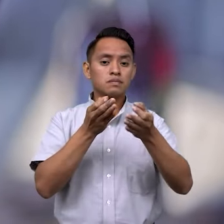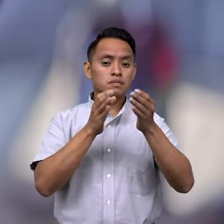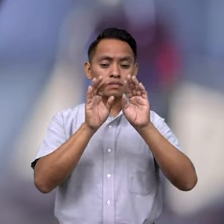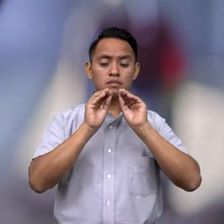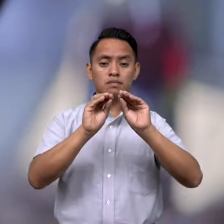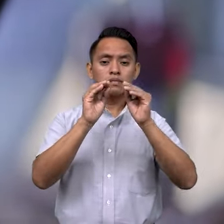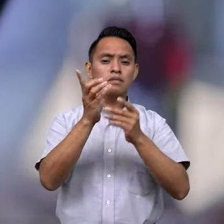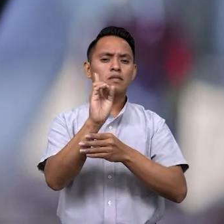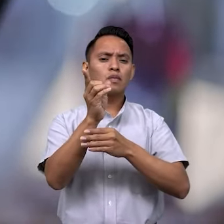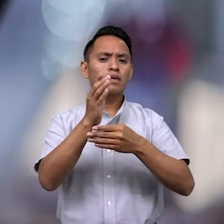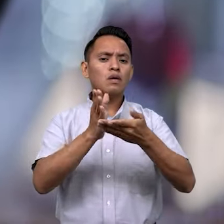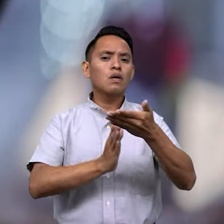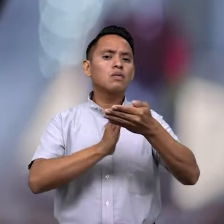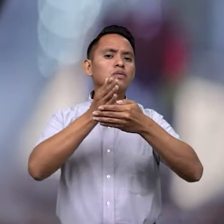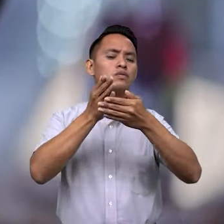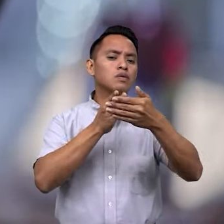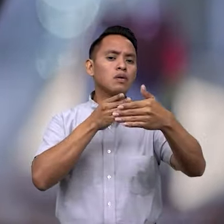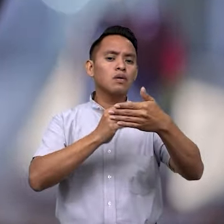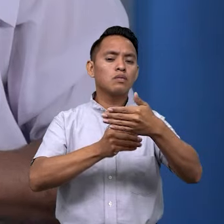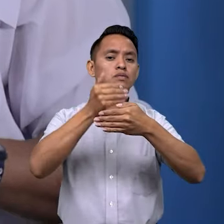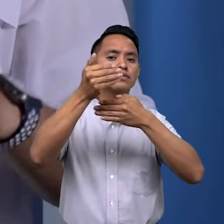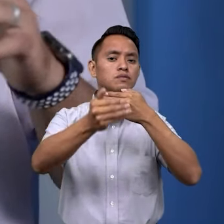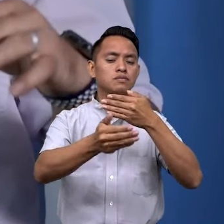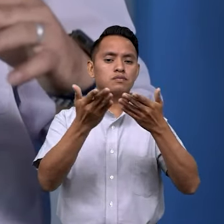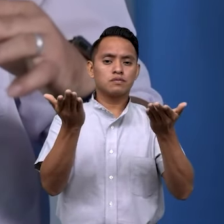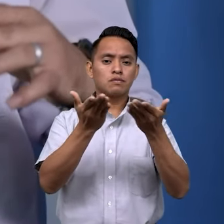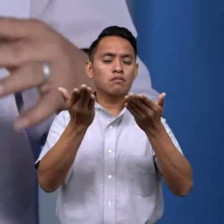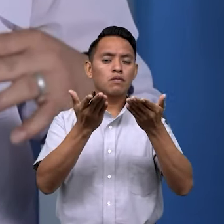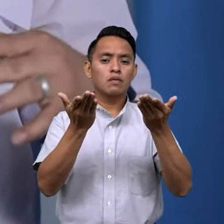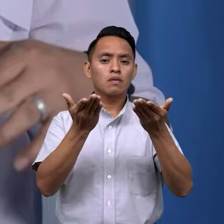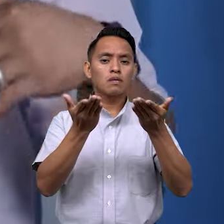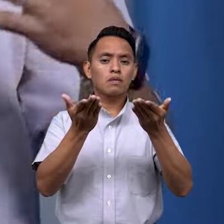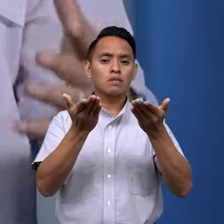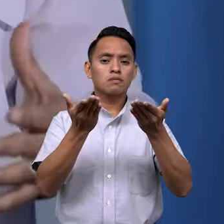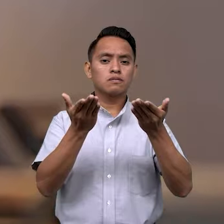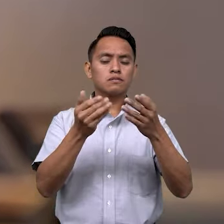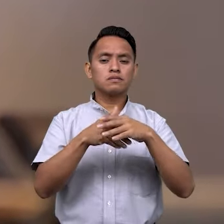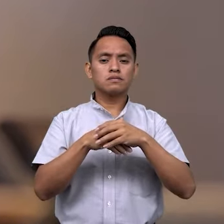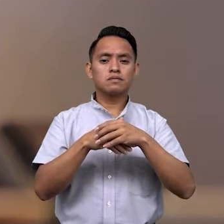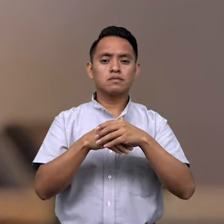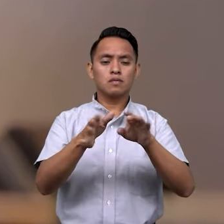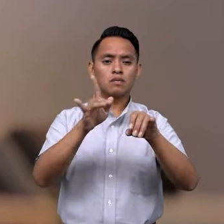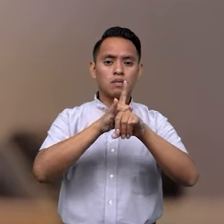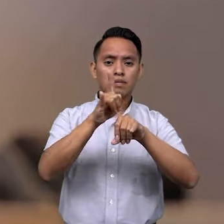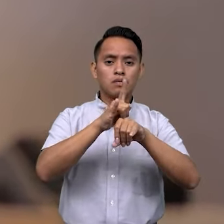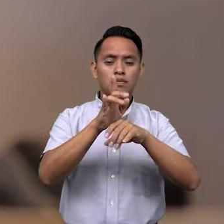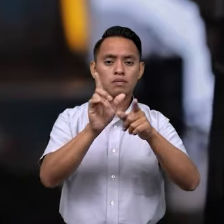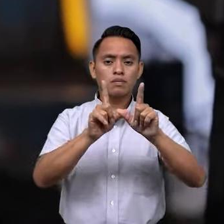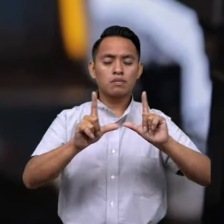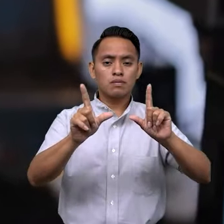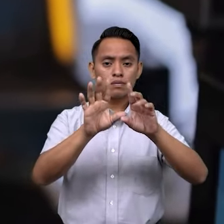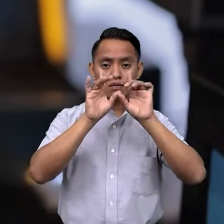por un todo caso pues llegue a suceder algo, y donde cómo pueden ellos buscar un lugar más seguro para que puedan